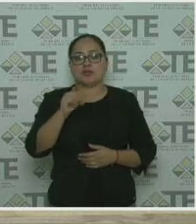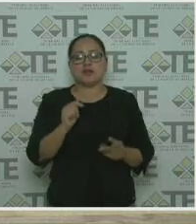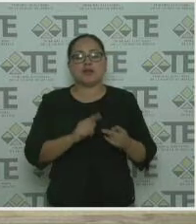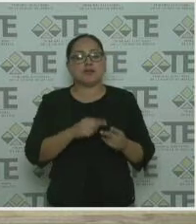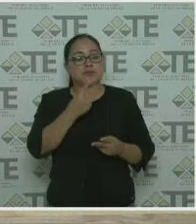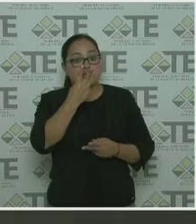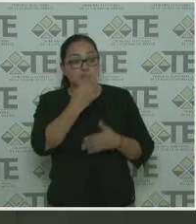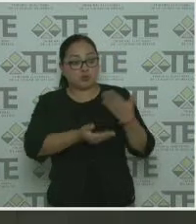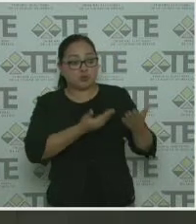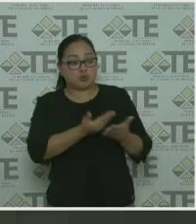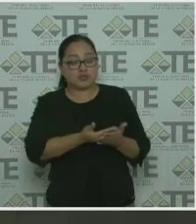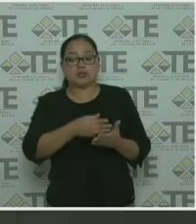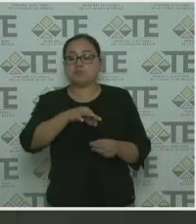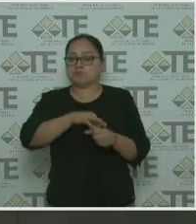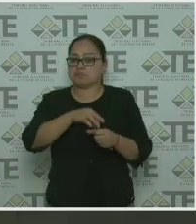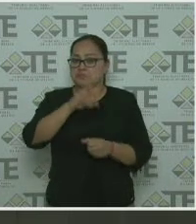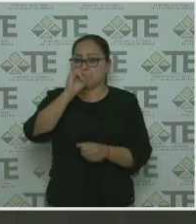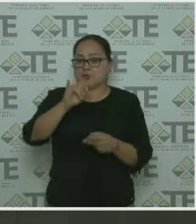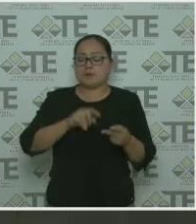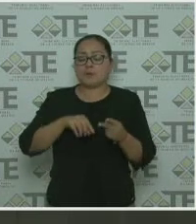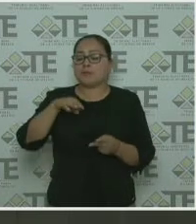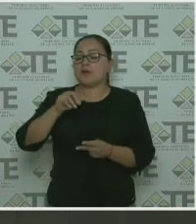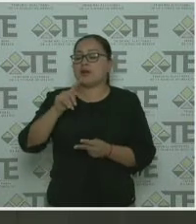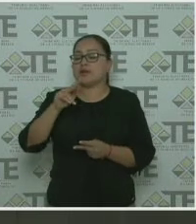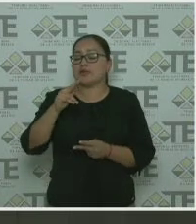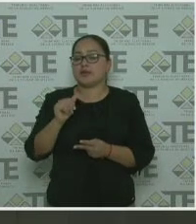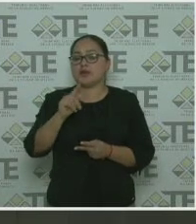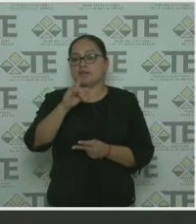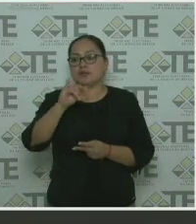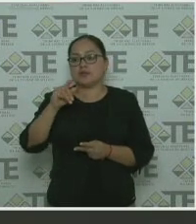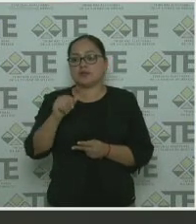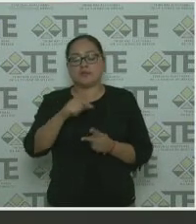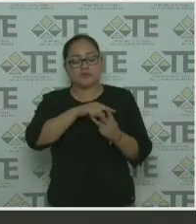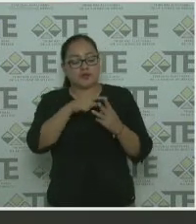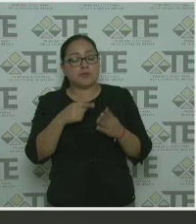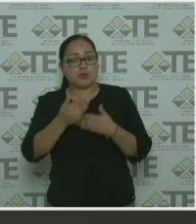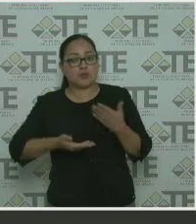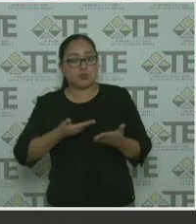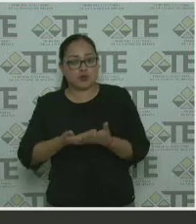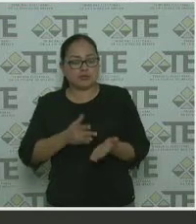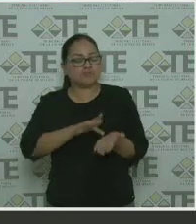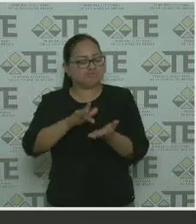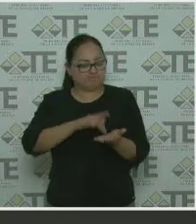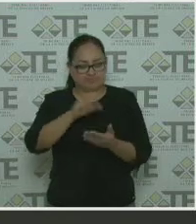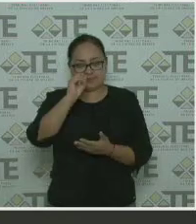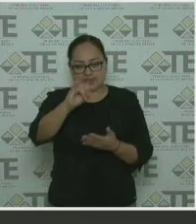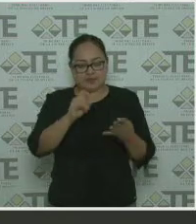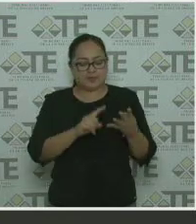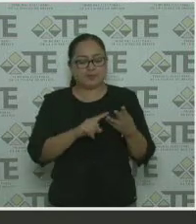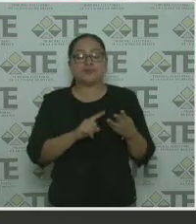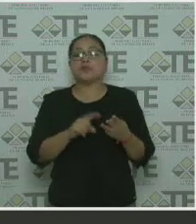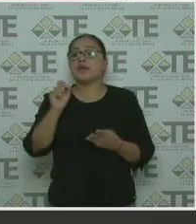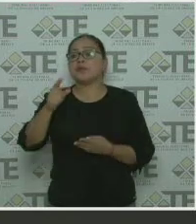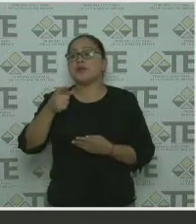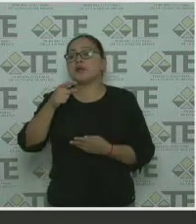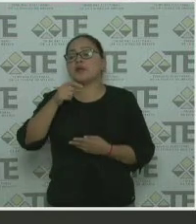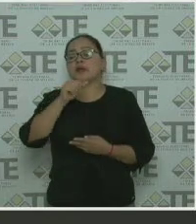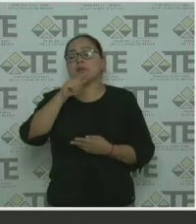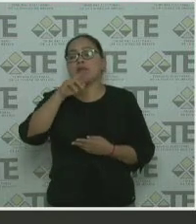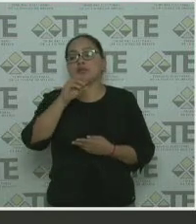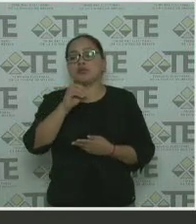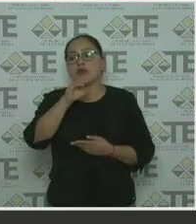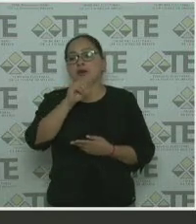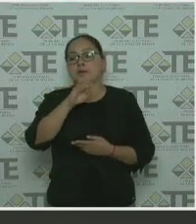favor de los 3 proyectos. Muchas gracias. Magistrada Marta Leticia Mercado Ramírez. A favor de los proyectos de cuenta, secretario. Le agradezco. Magistrado Armando